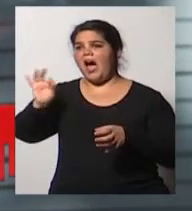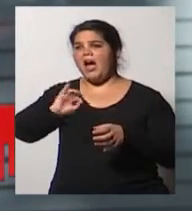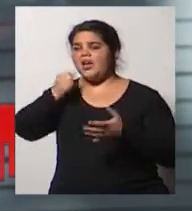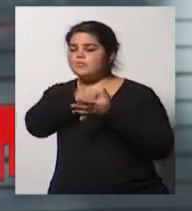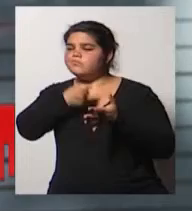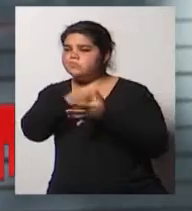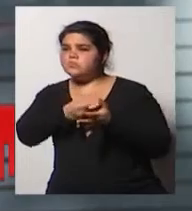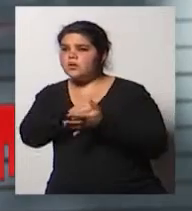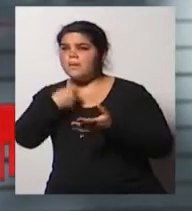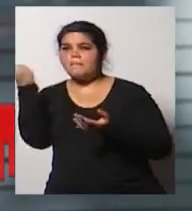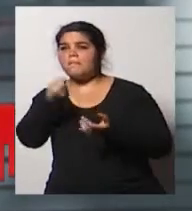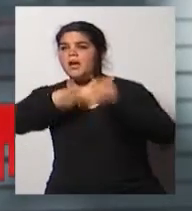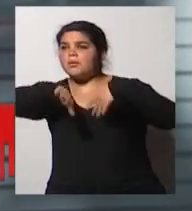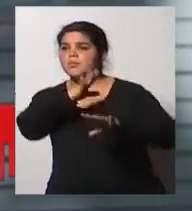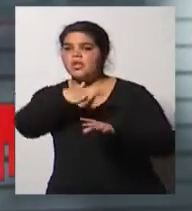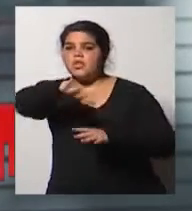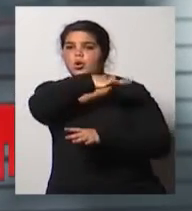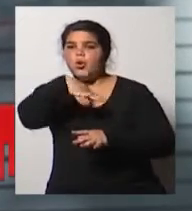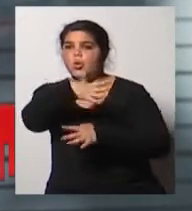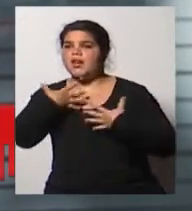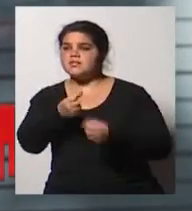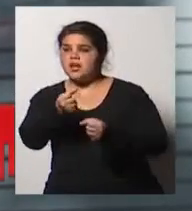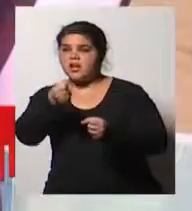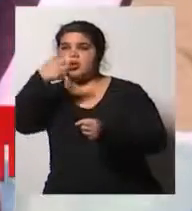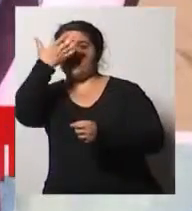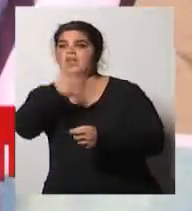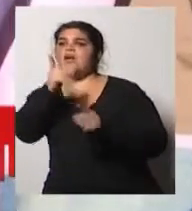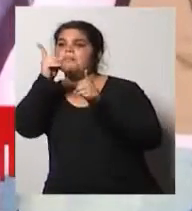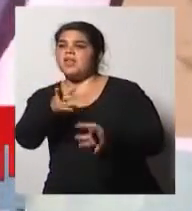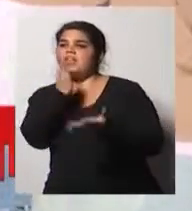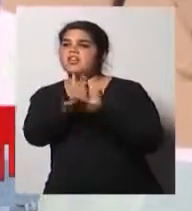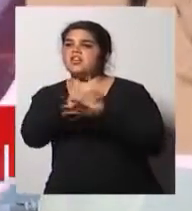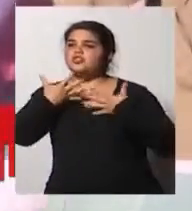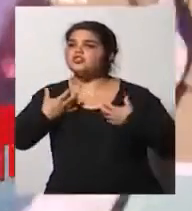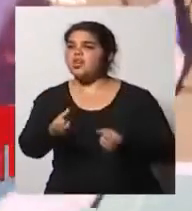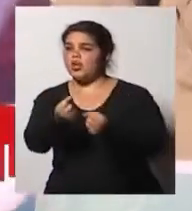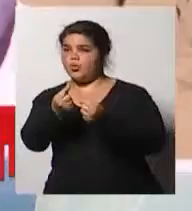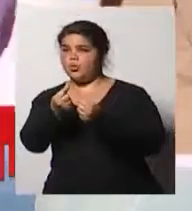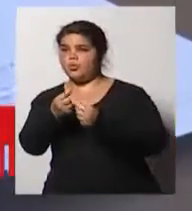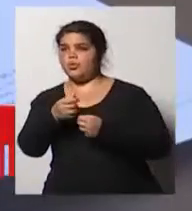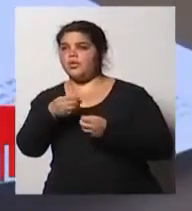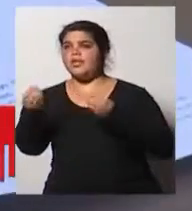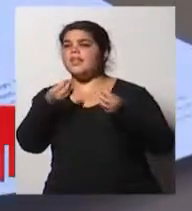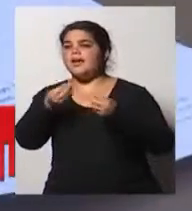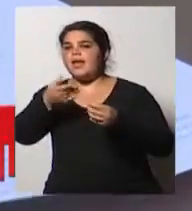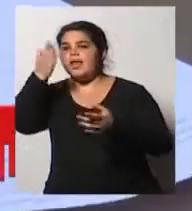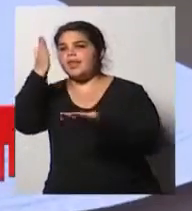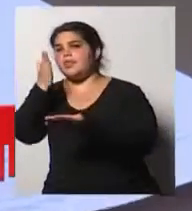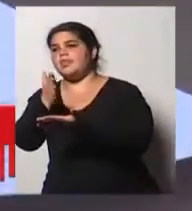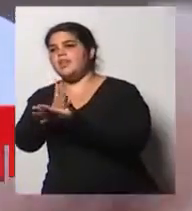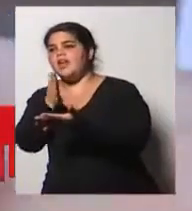en un ambiente sano, es más importante el derecho a la salud que el derecho a tener una